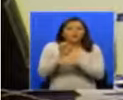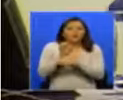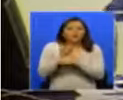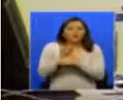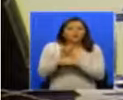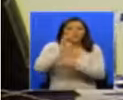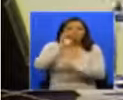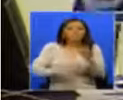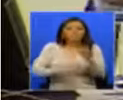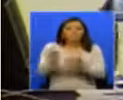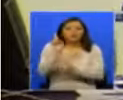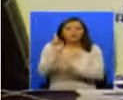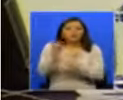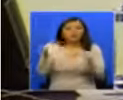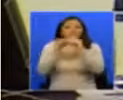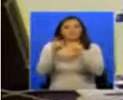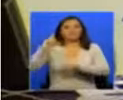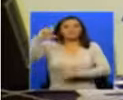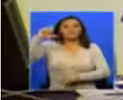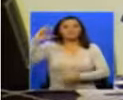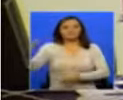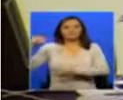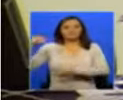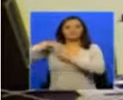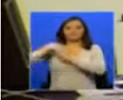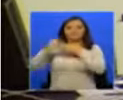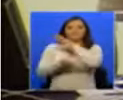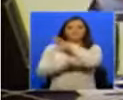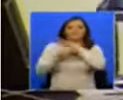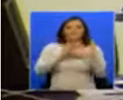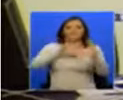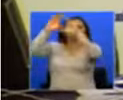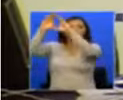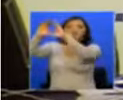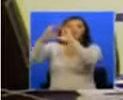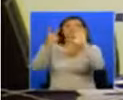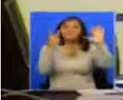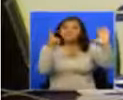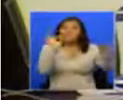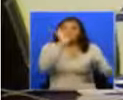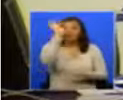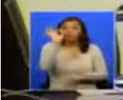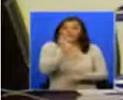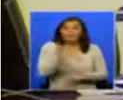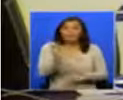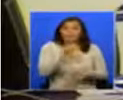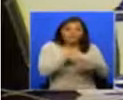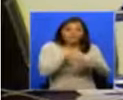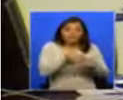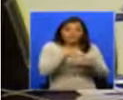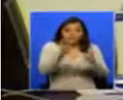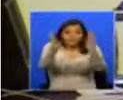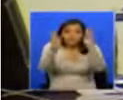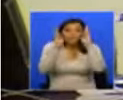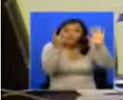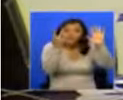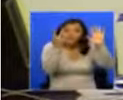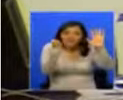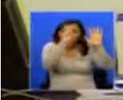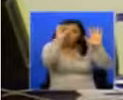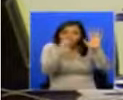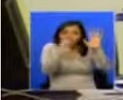qué? Porque garantizamos con el petróleo la compra de deuda externa. 70% del FEIREP, por favor, pueblo ecuatoriano, era para garantizar pago de